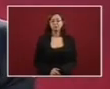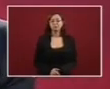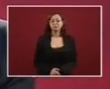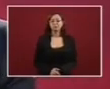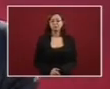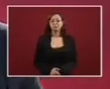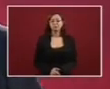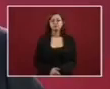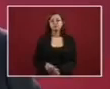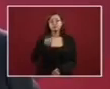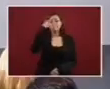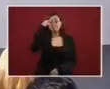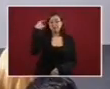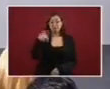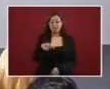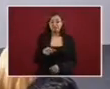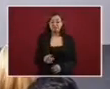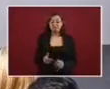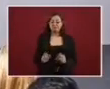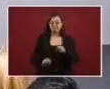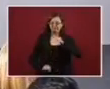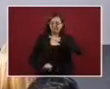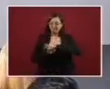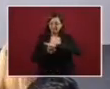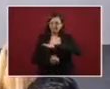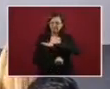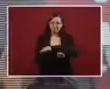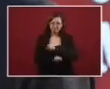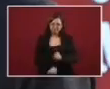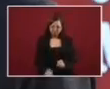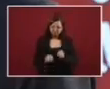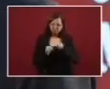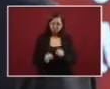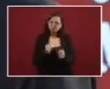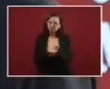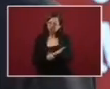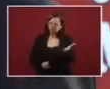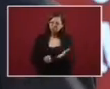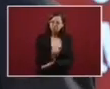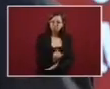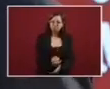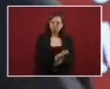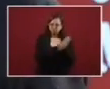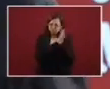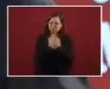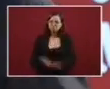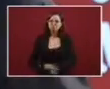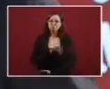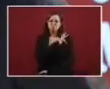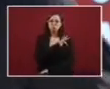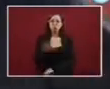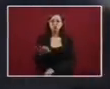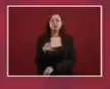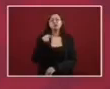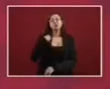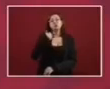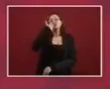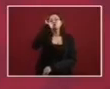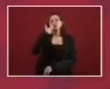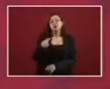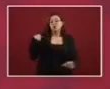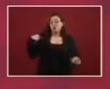totalmente establecida las de la transformación lo que quiero es que en dos años